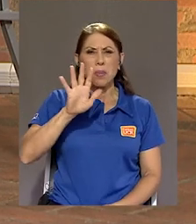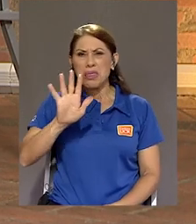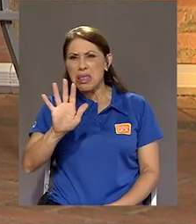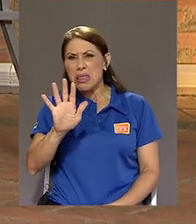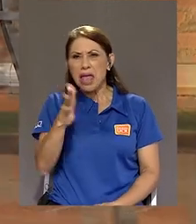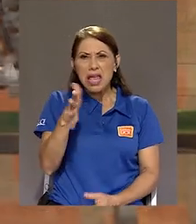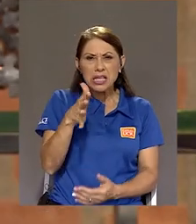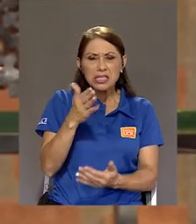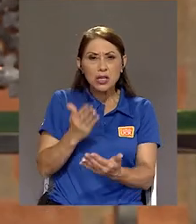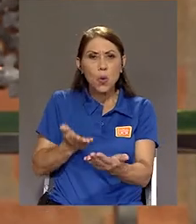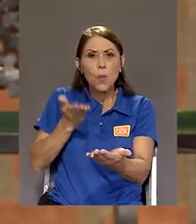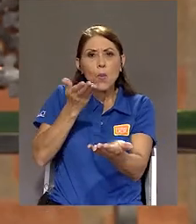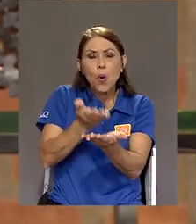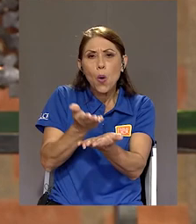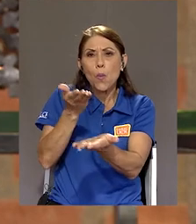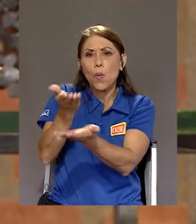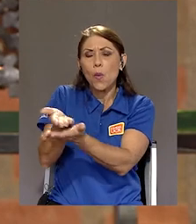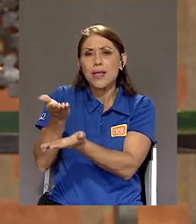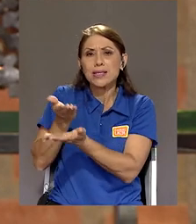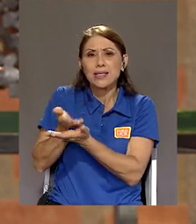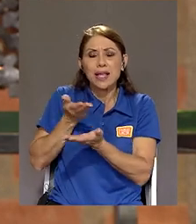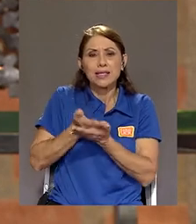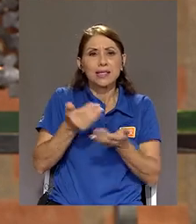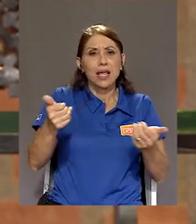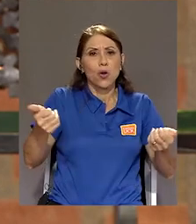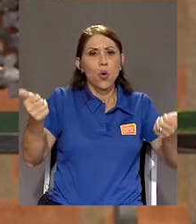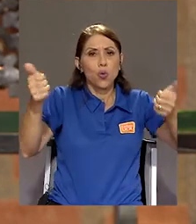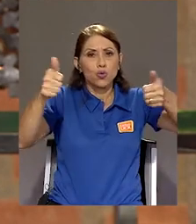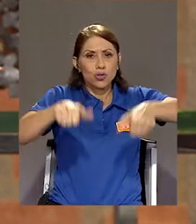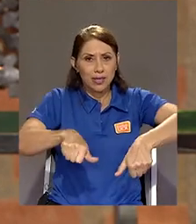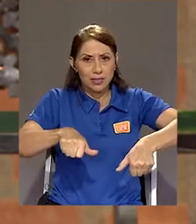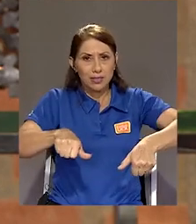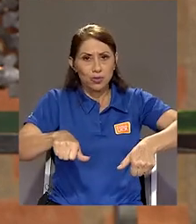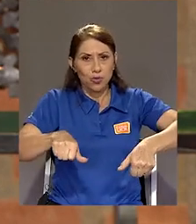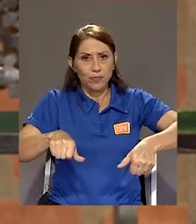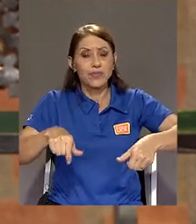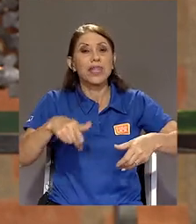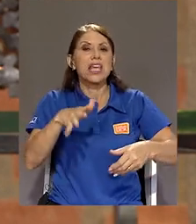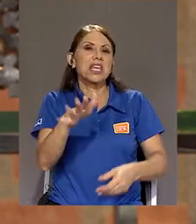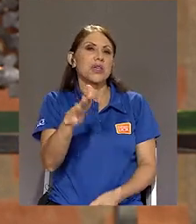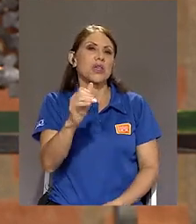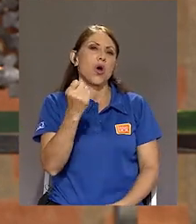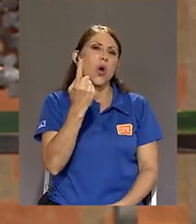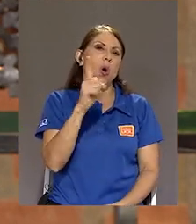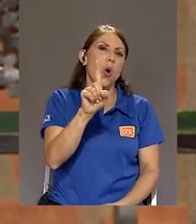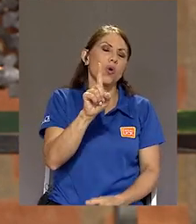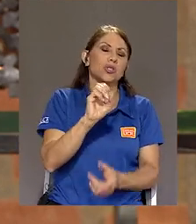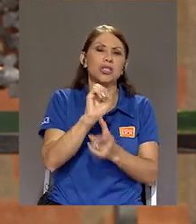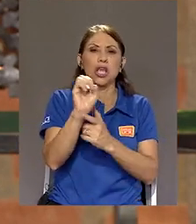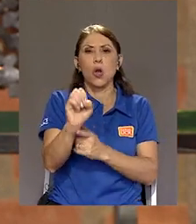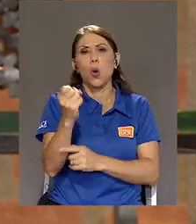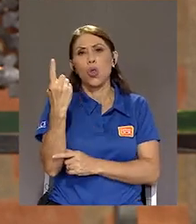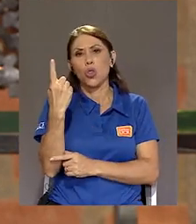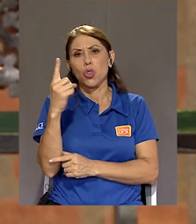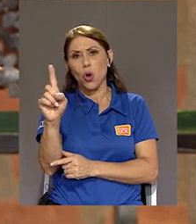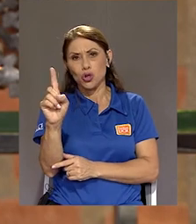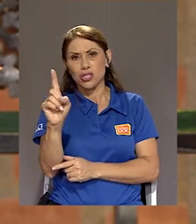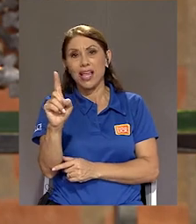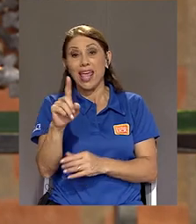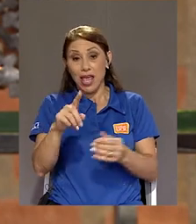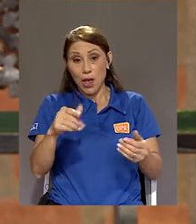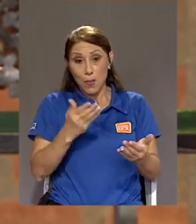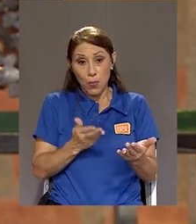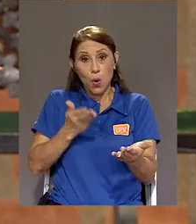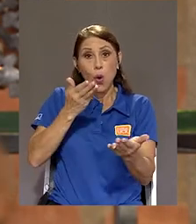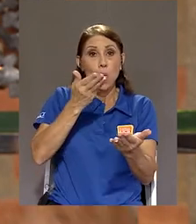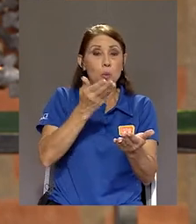94-95 propuestas de consenso del grupo que estábamos, y cerca de 11 o 12 de disenso, pero